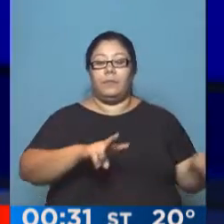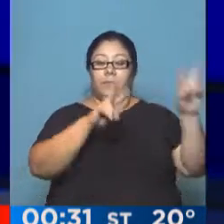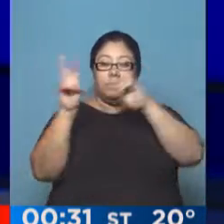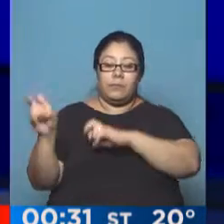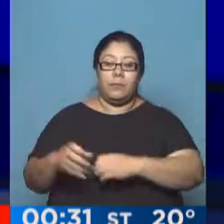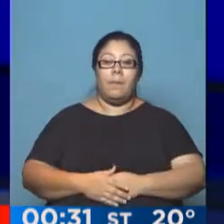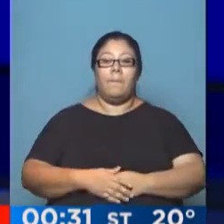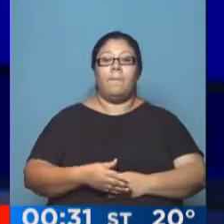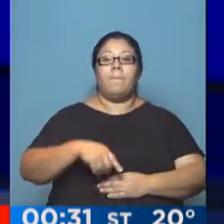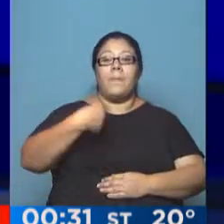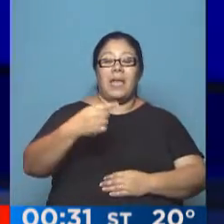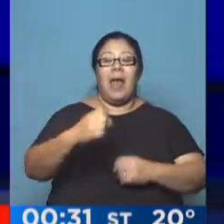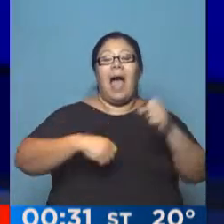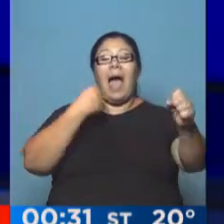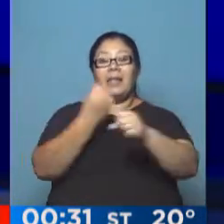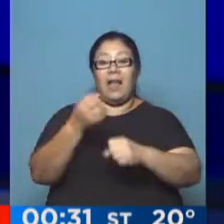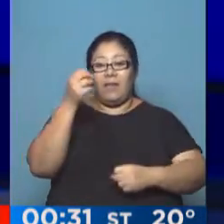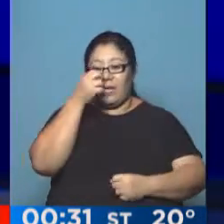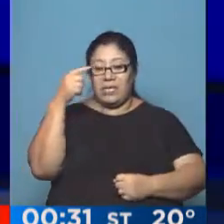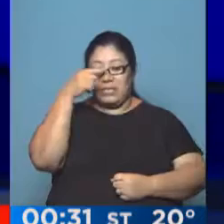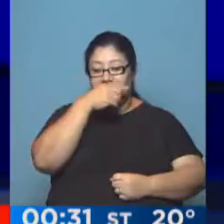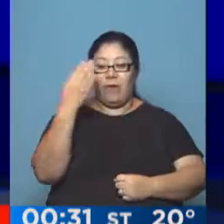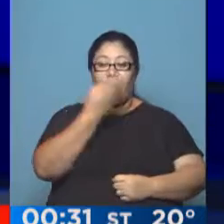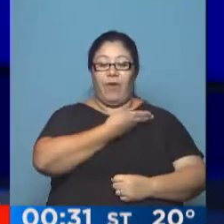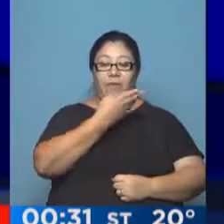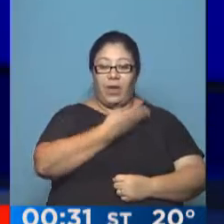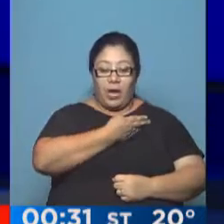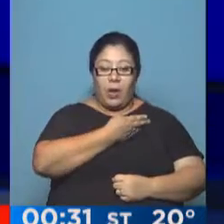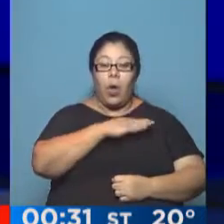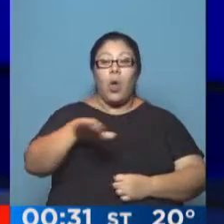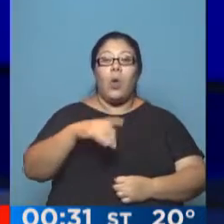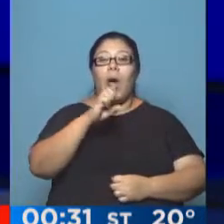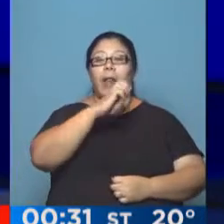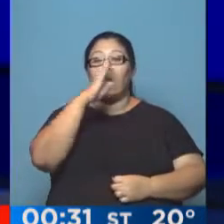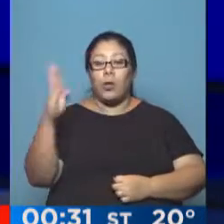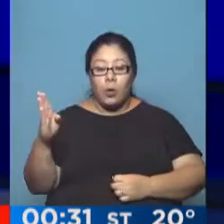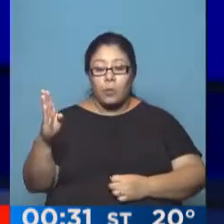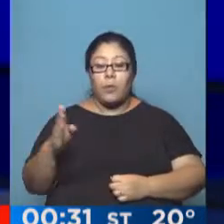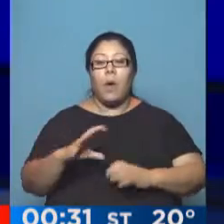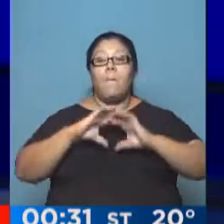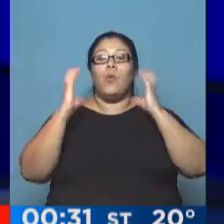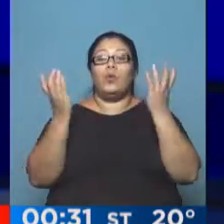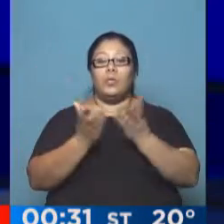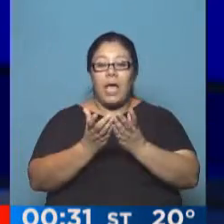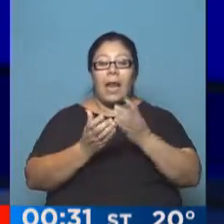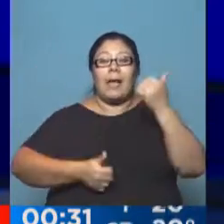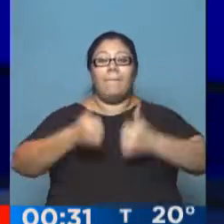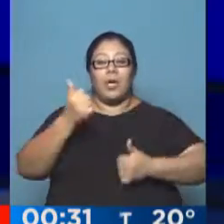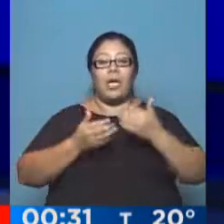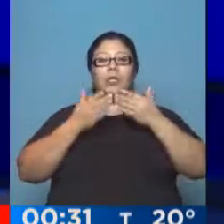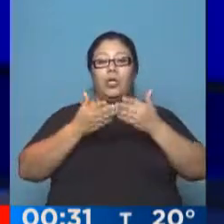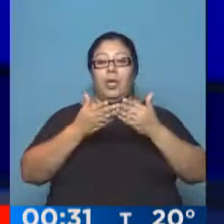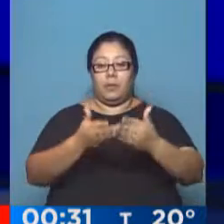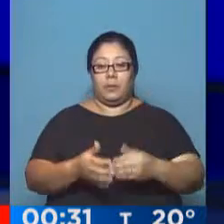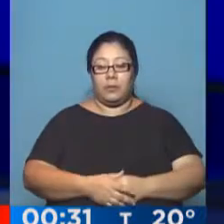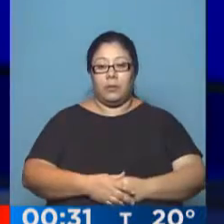Desde mañana y hasta el próximo 27 de febrero se va a desarrollar en el Club Náutico de San Isidro el Campeonato Mundial de Yachting, que será organizado por esta institución y